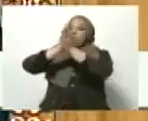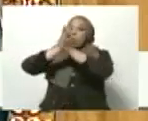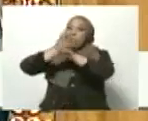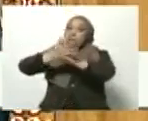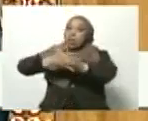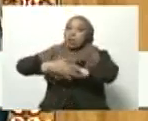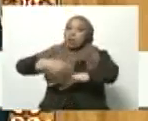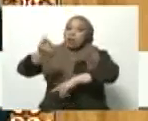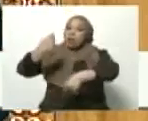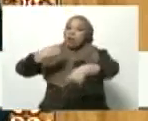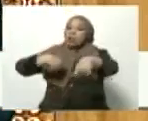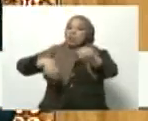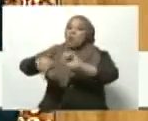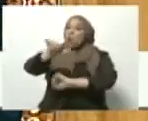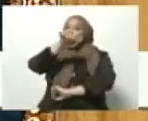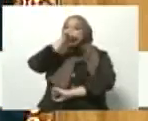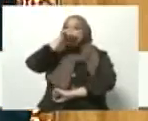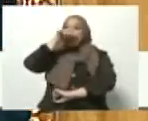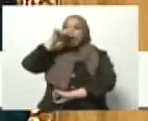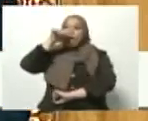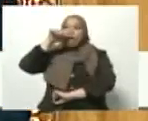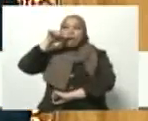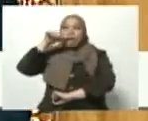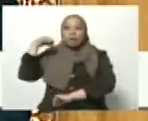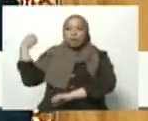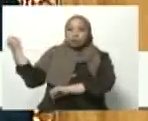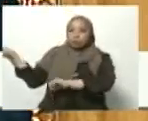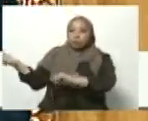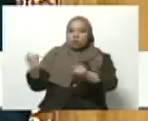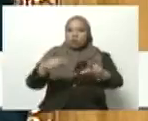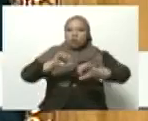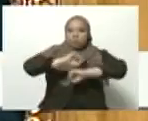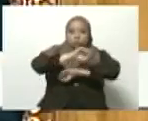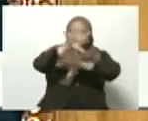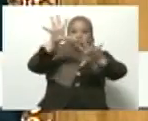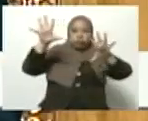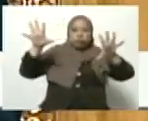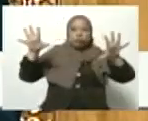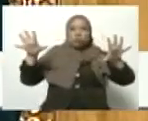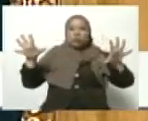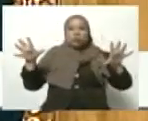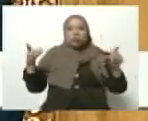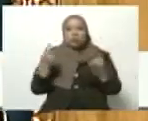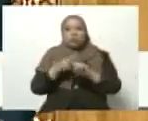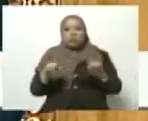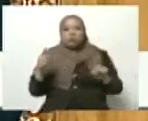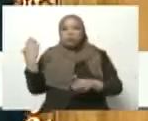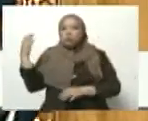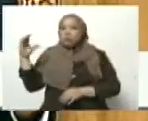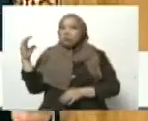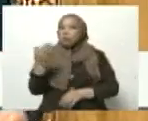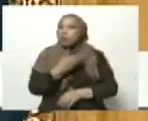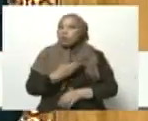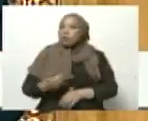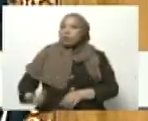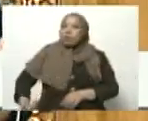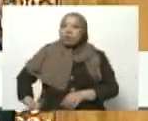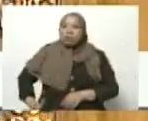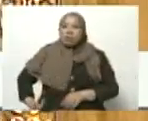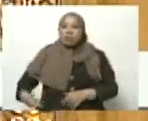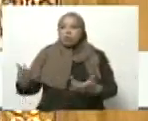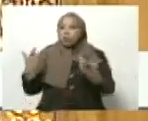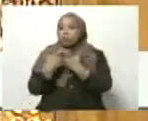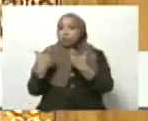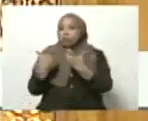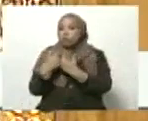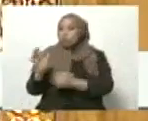México y quiero que le mandemos unos misiles. Ya, le mandamos unos misiles esta noche y los explotamos. Y él dijo, mire, presidente, eso es un acto de guerra, eso no